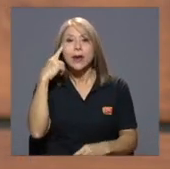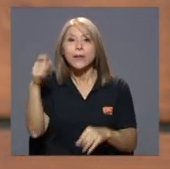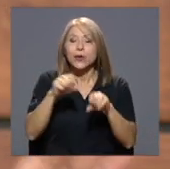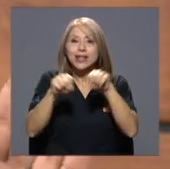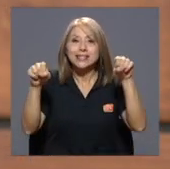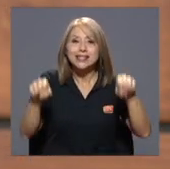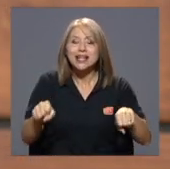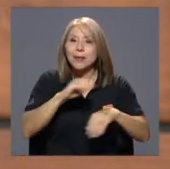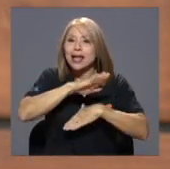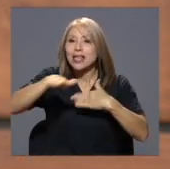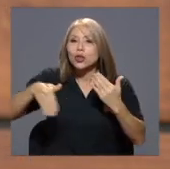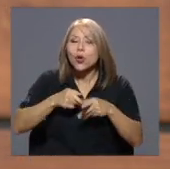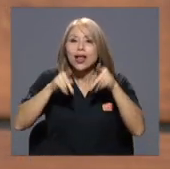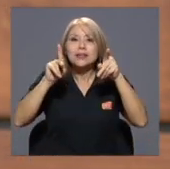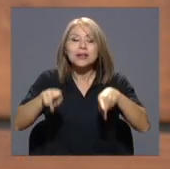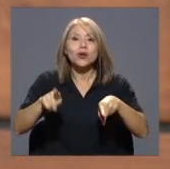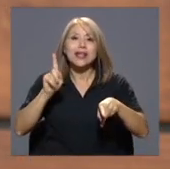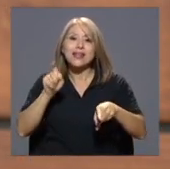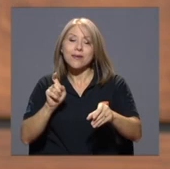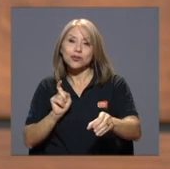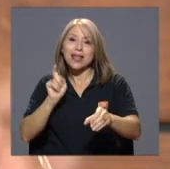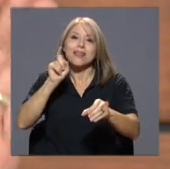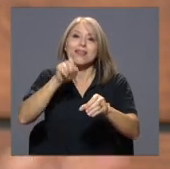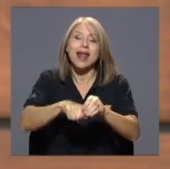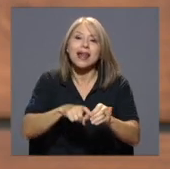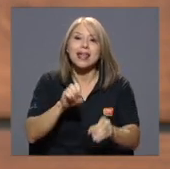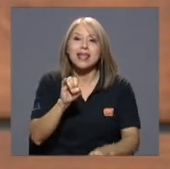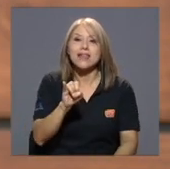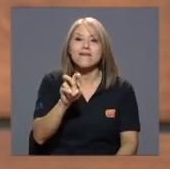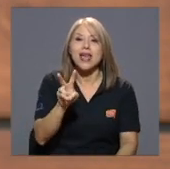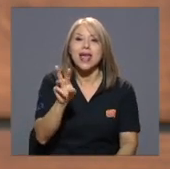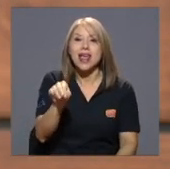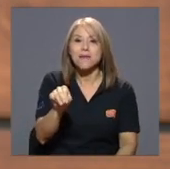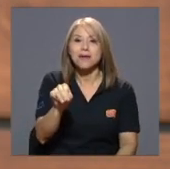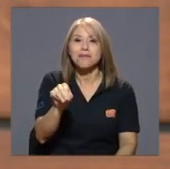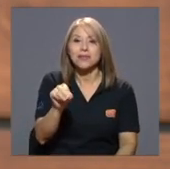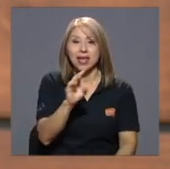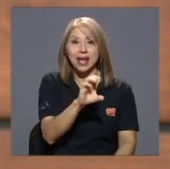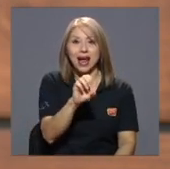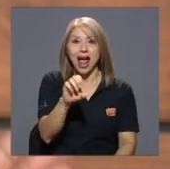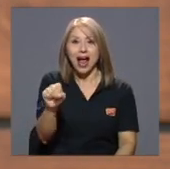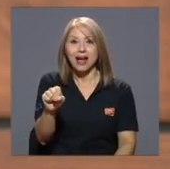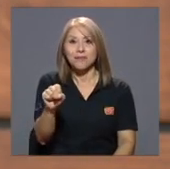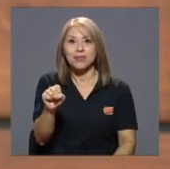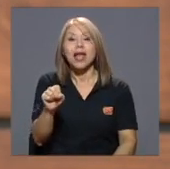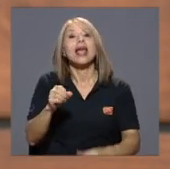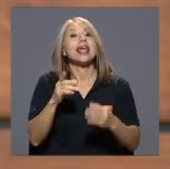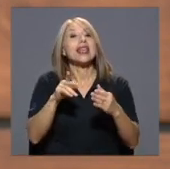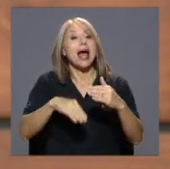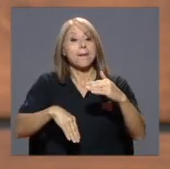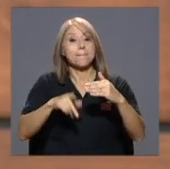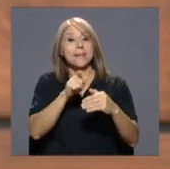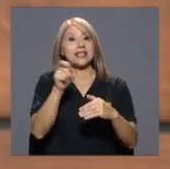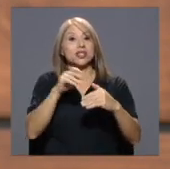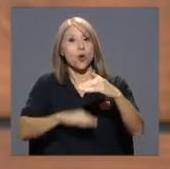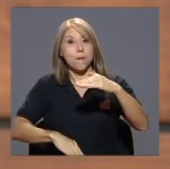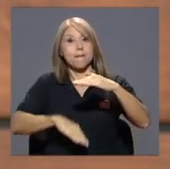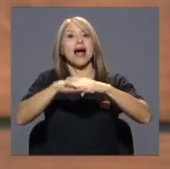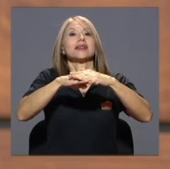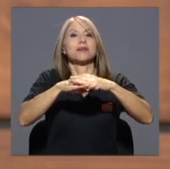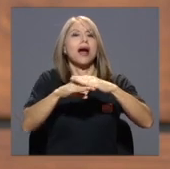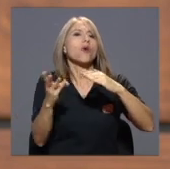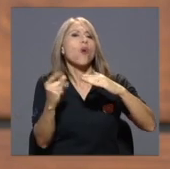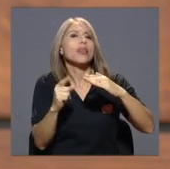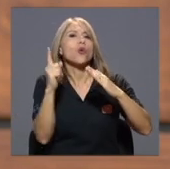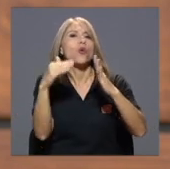de entrar es al del IUM, al de la caja. Y la pensión máxima que puedes recibir sin postergación es 1.5 millones. Entonces yo lo que le he